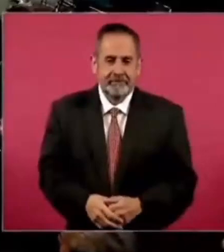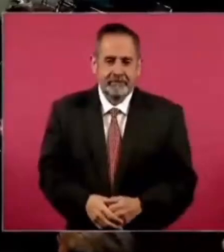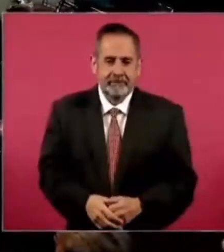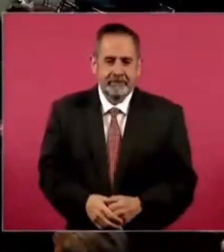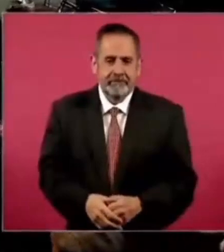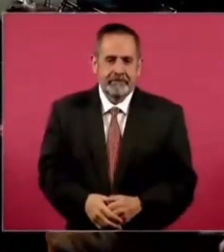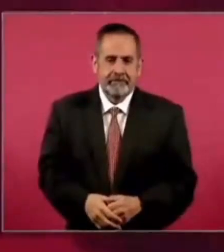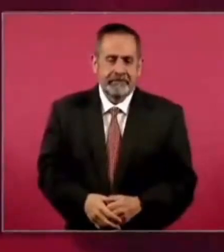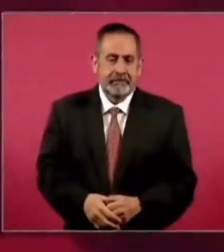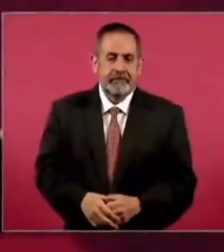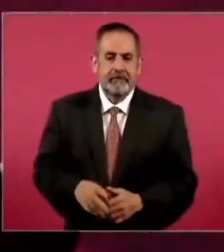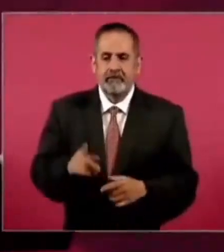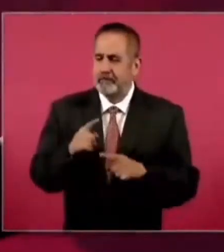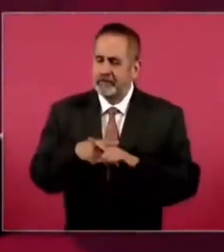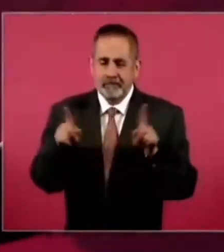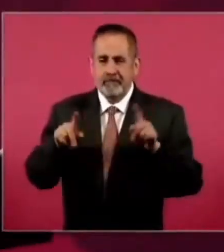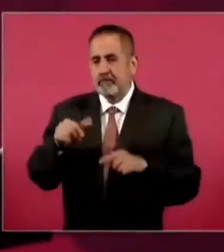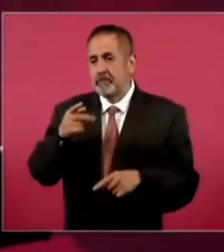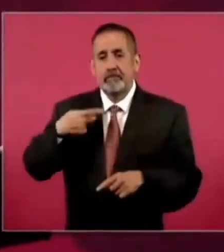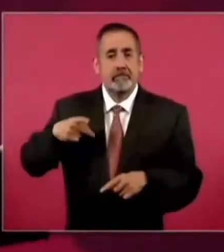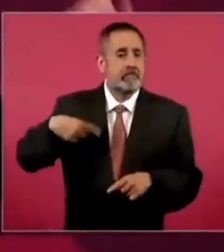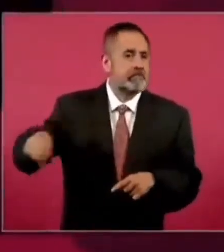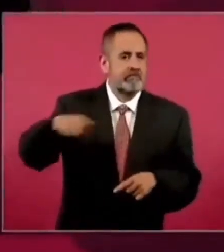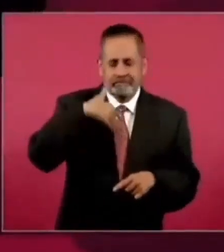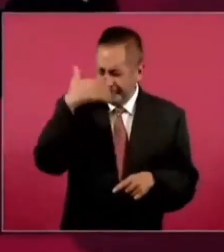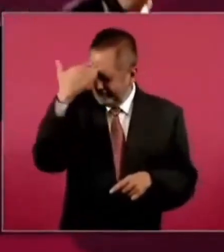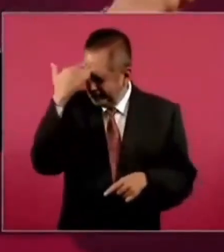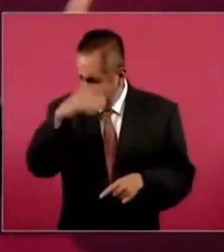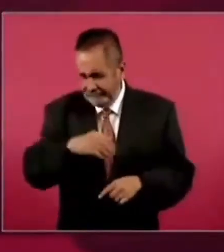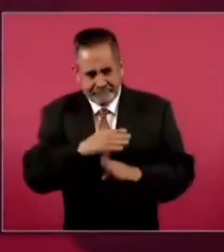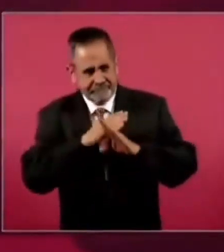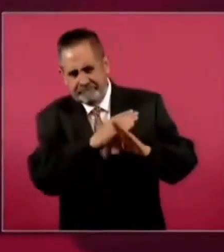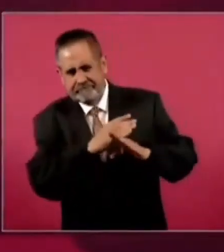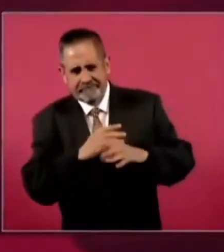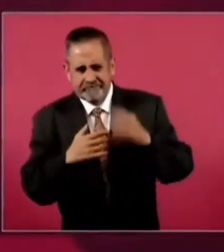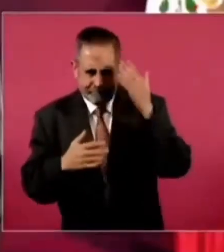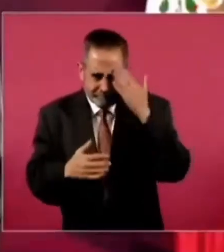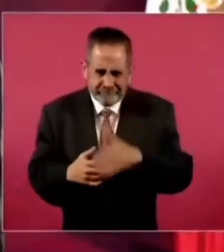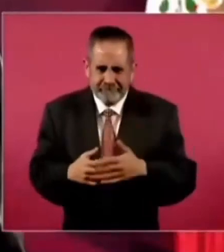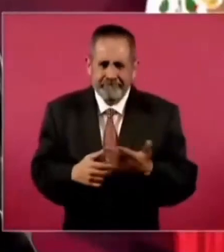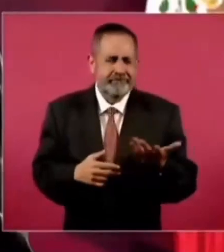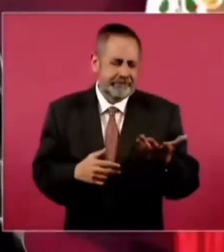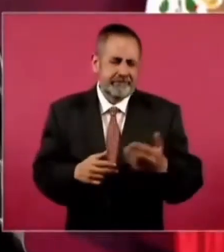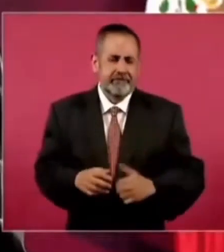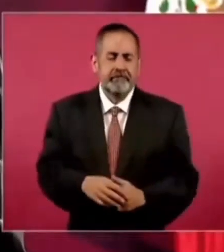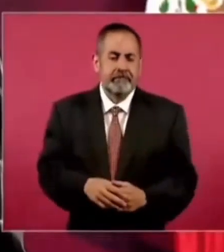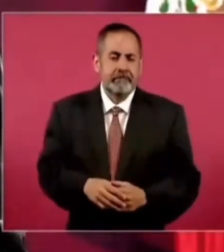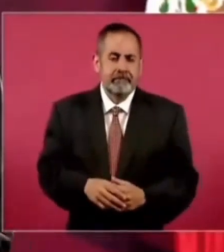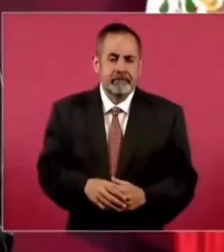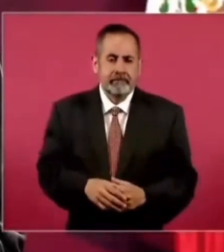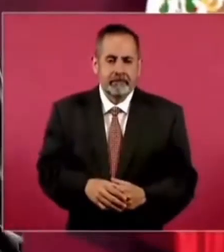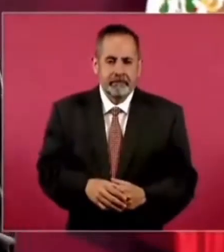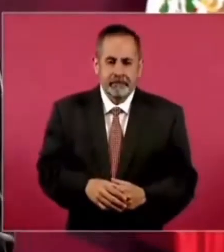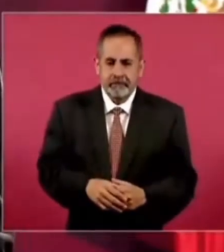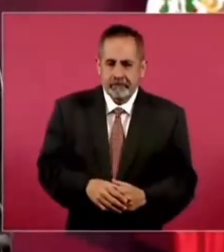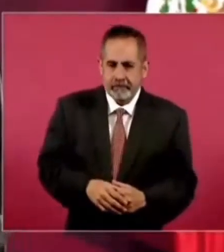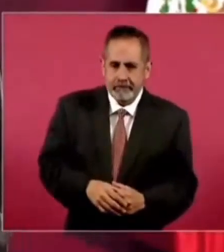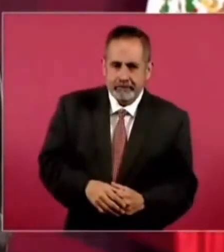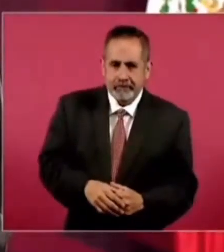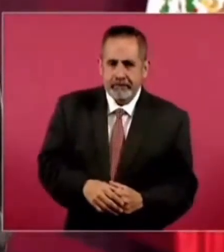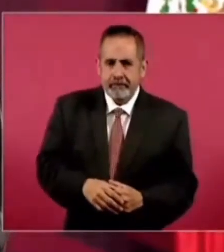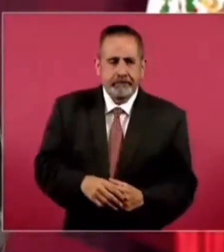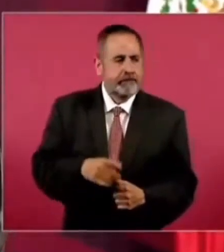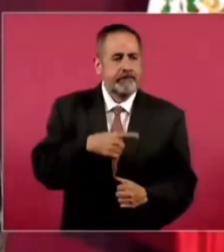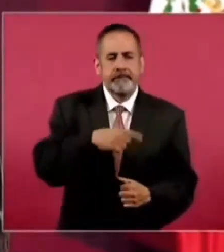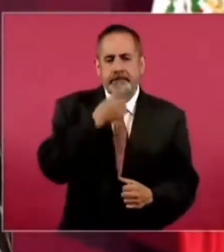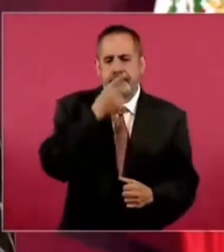Porque ya es otro pueblo. Entonces, imagínense, empiezan diciendo, ¿no?,